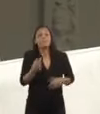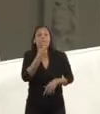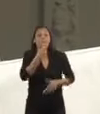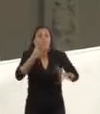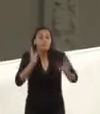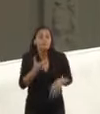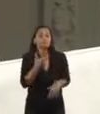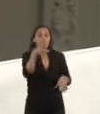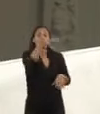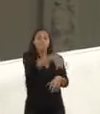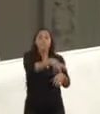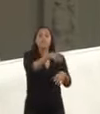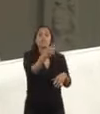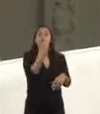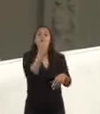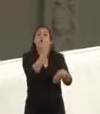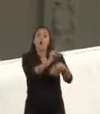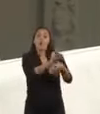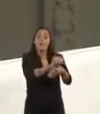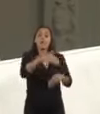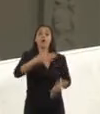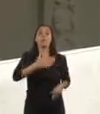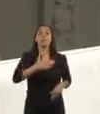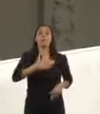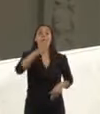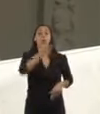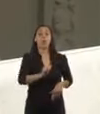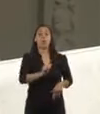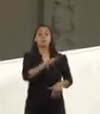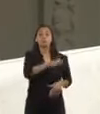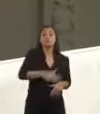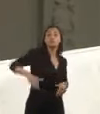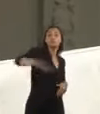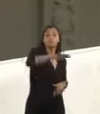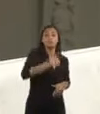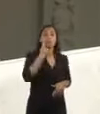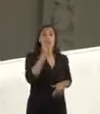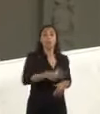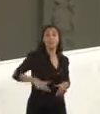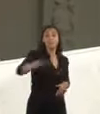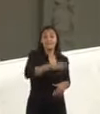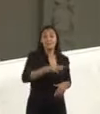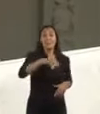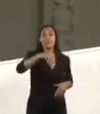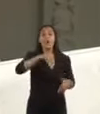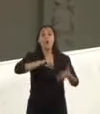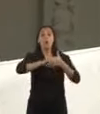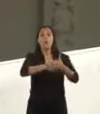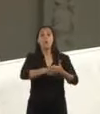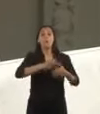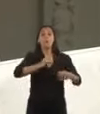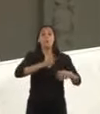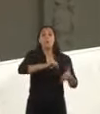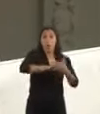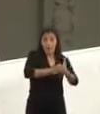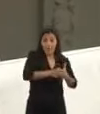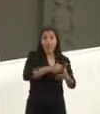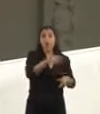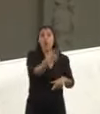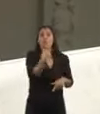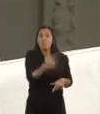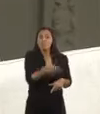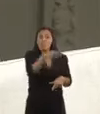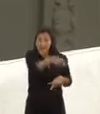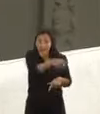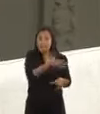del comedor miluz del municipio de Moreno que según muestra la auditoría no funciona un comedor que